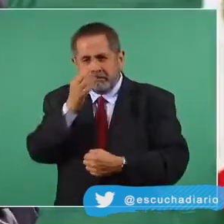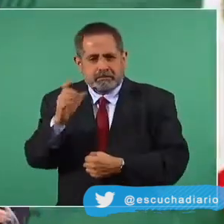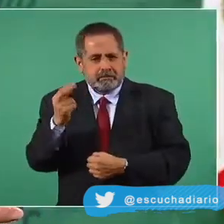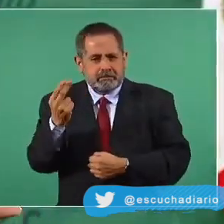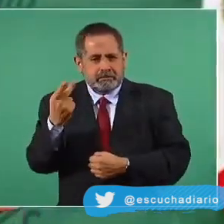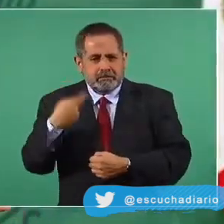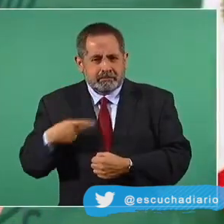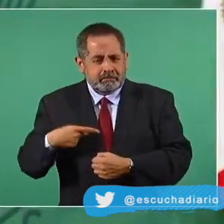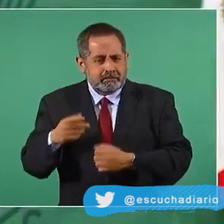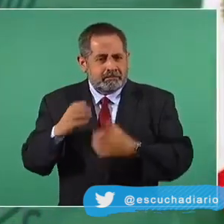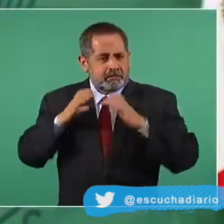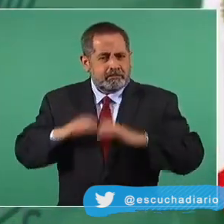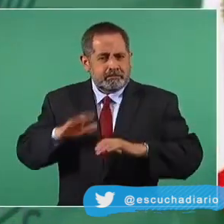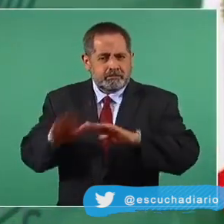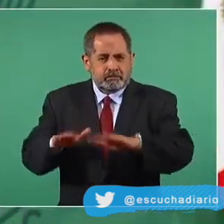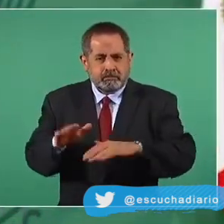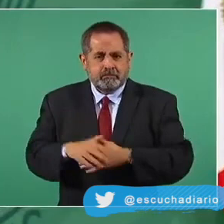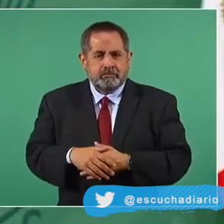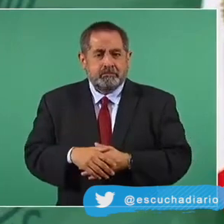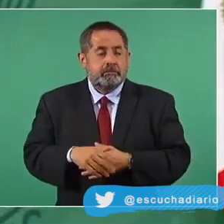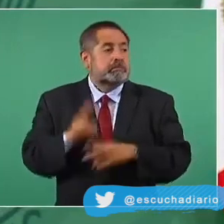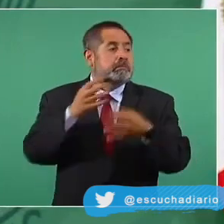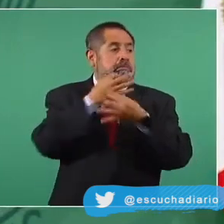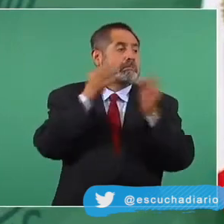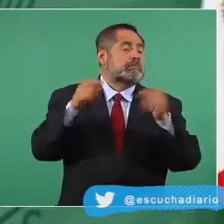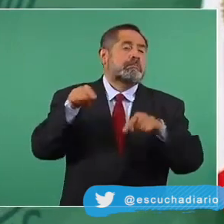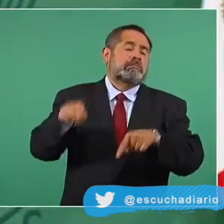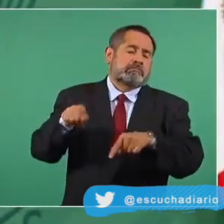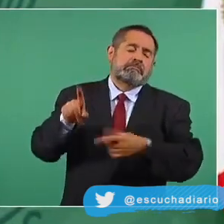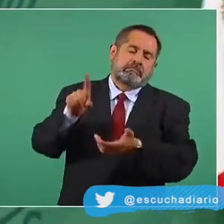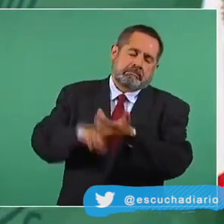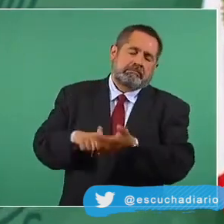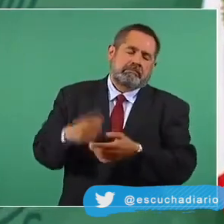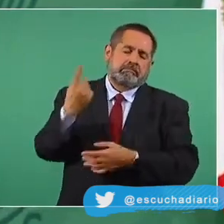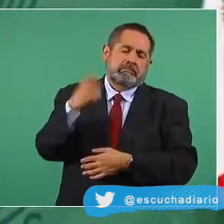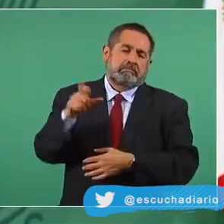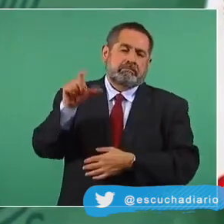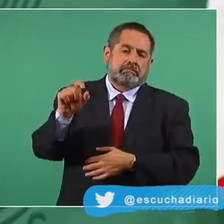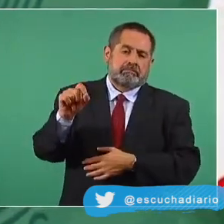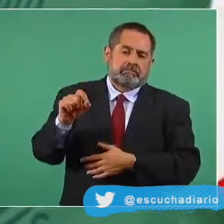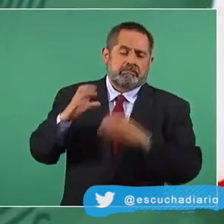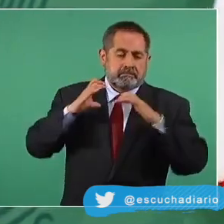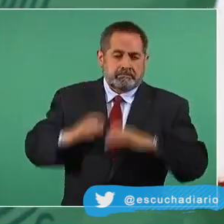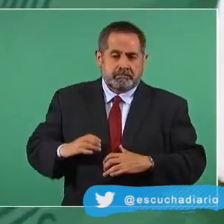pero se declaran desaparecidos 120?